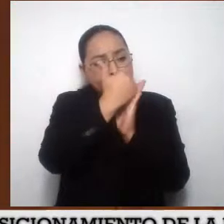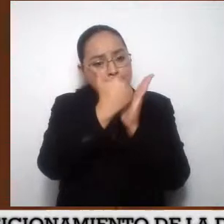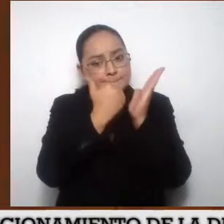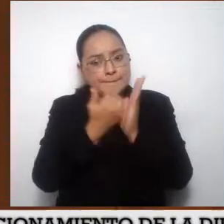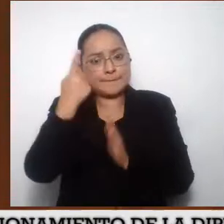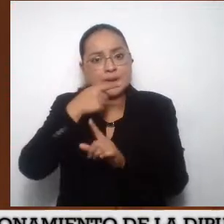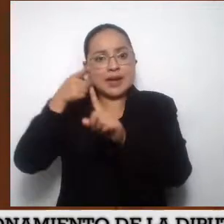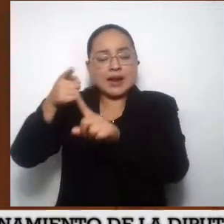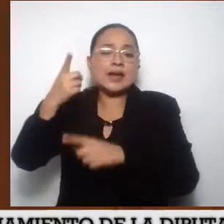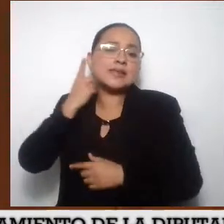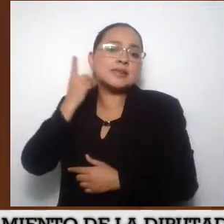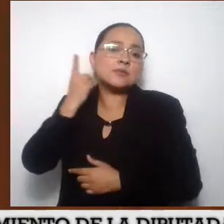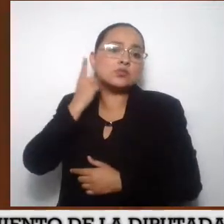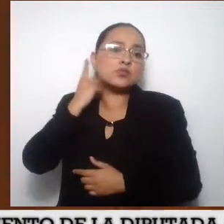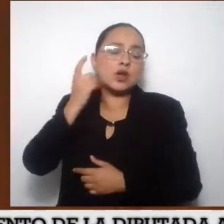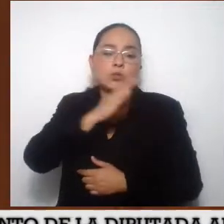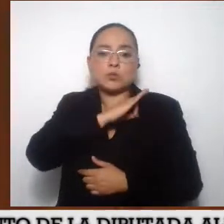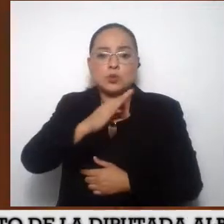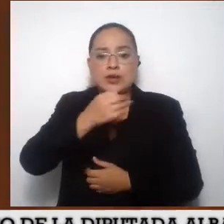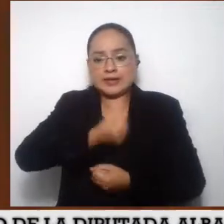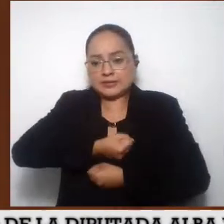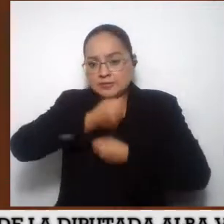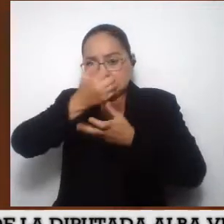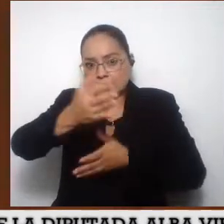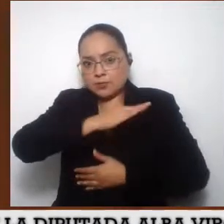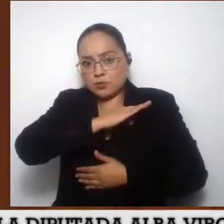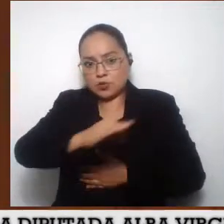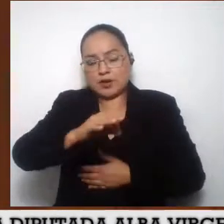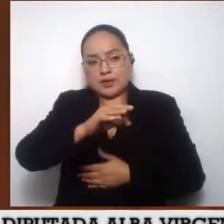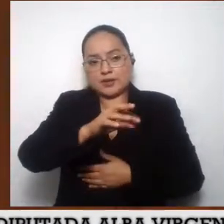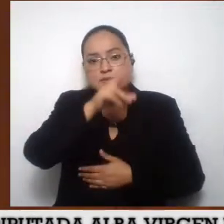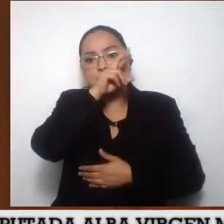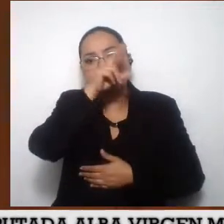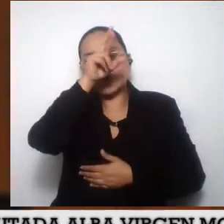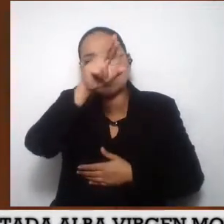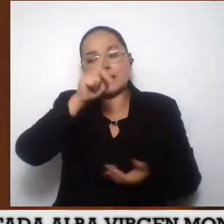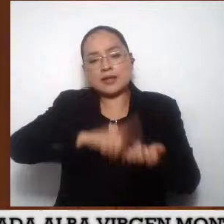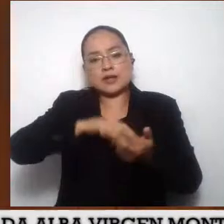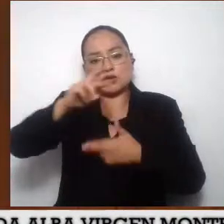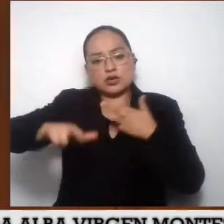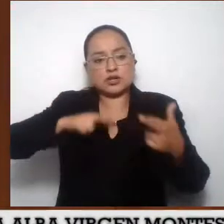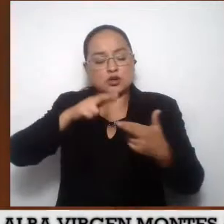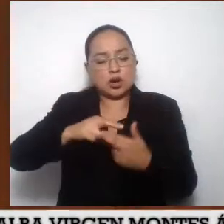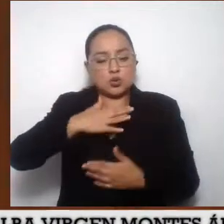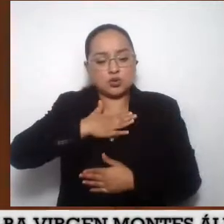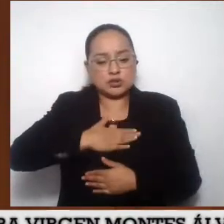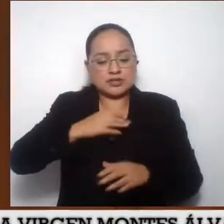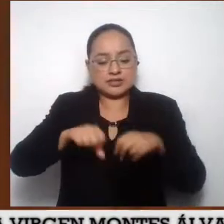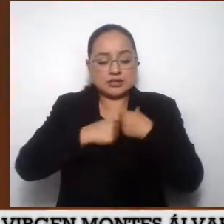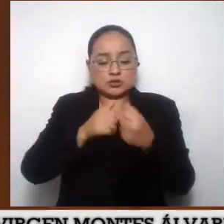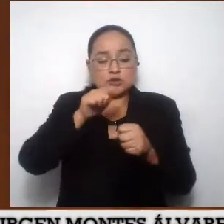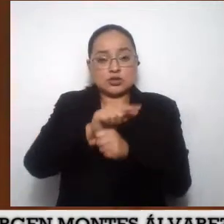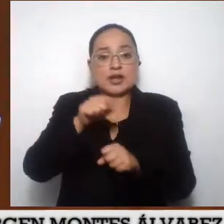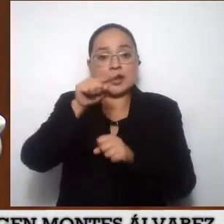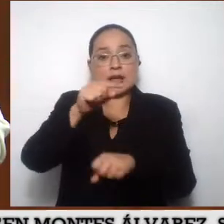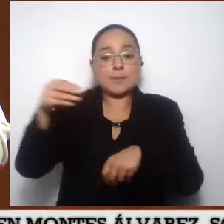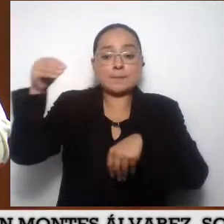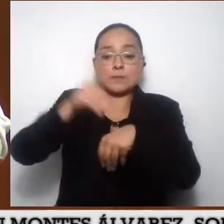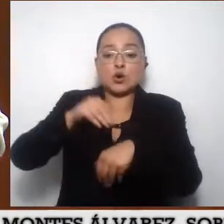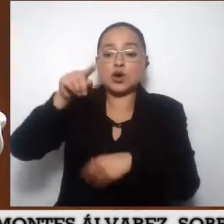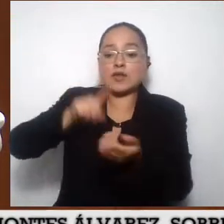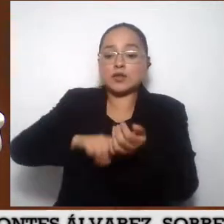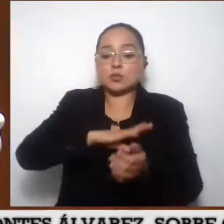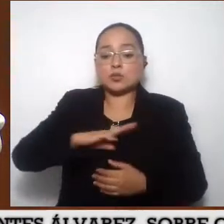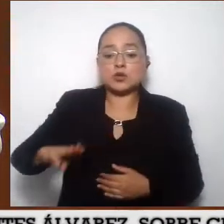diputados se expresaran, para que el Centro Regional de Justicia Social se ubicara en el municipio de Guasave, fueron